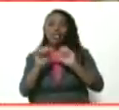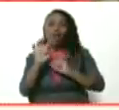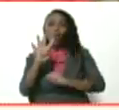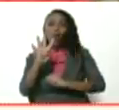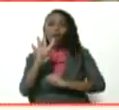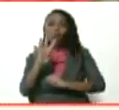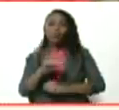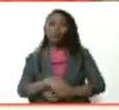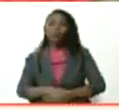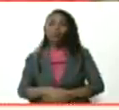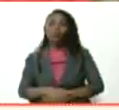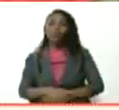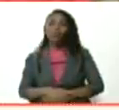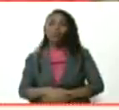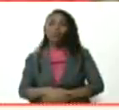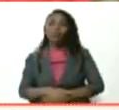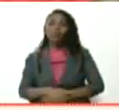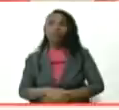53.964.